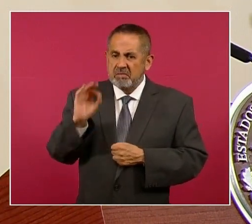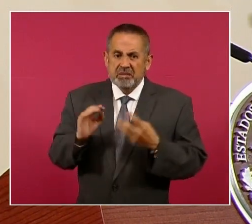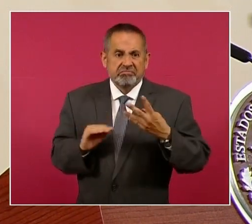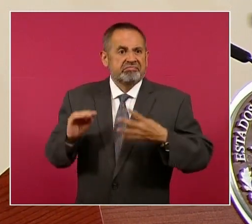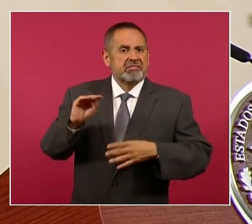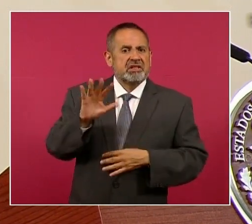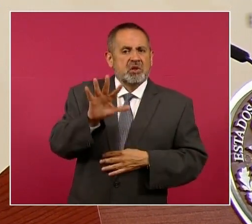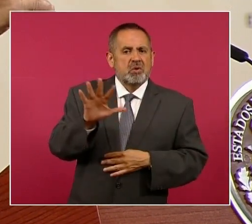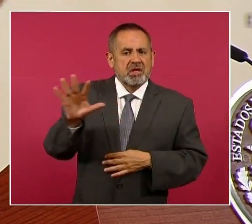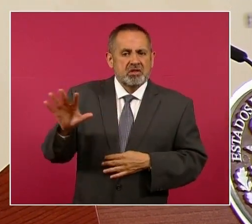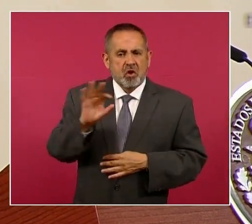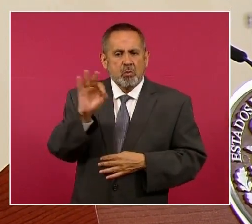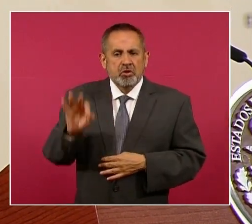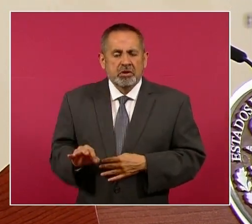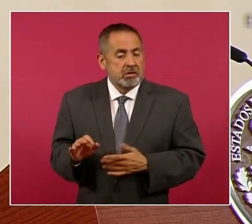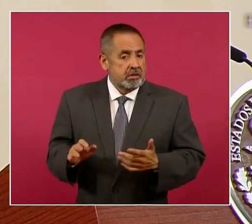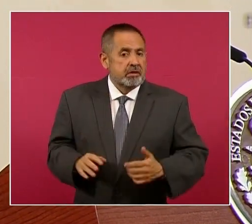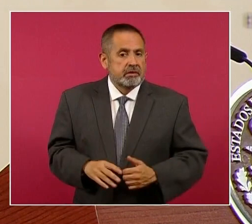La